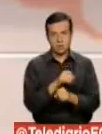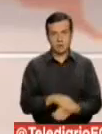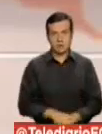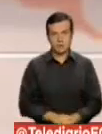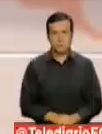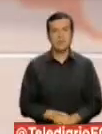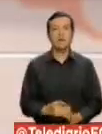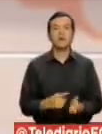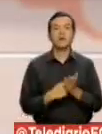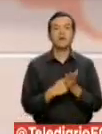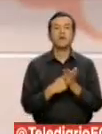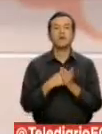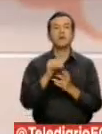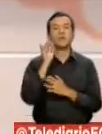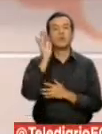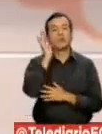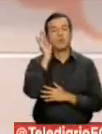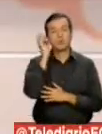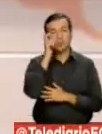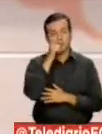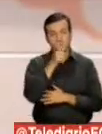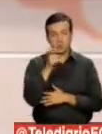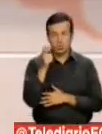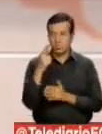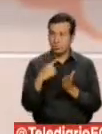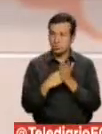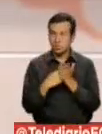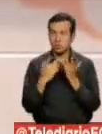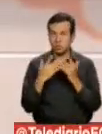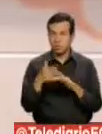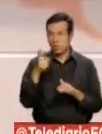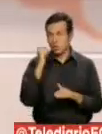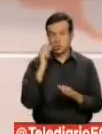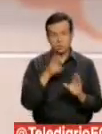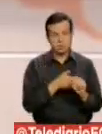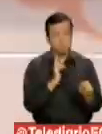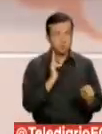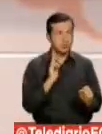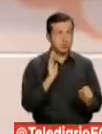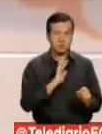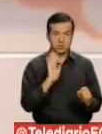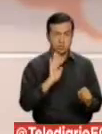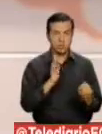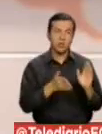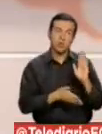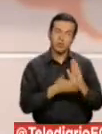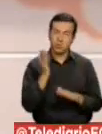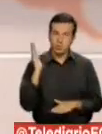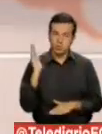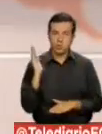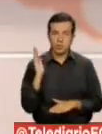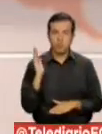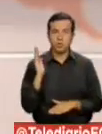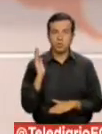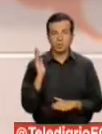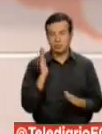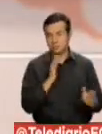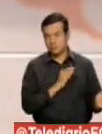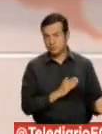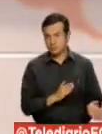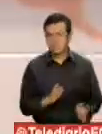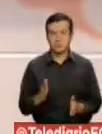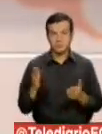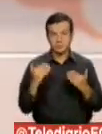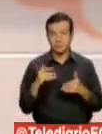Mire, la reunión con la señora fiscal general, se retiró ella de la reunión, dijo que tenía otra ocupación. Quedamos con